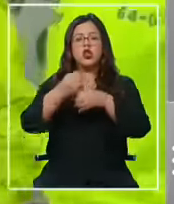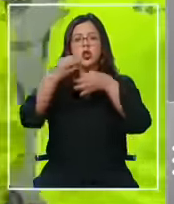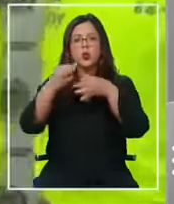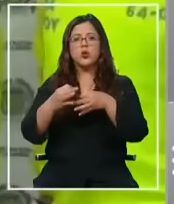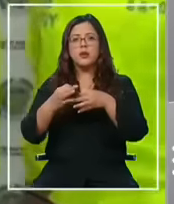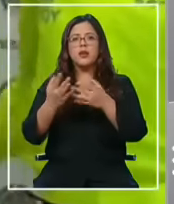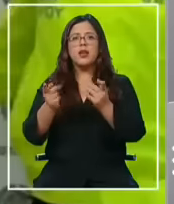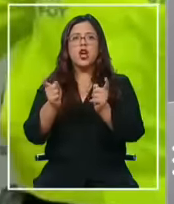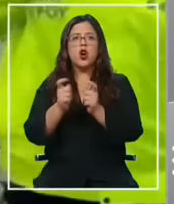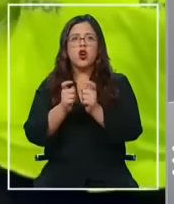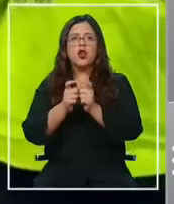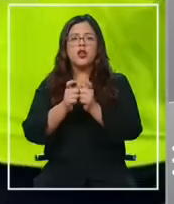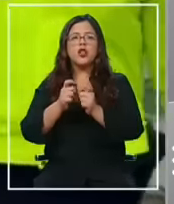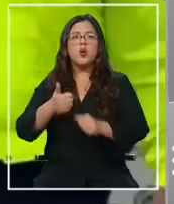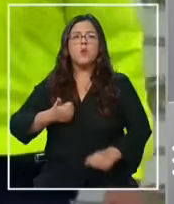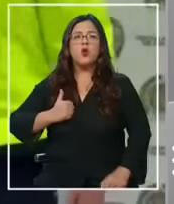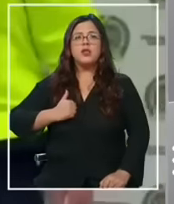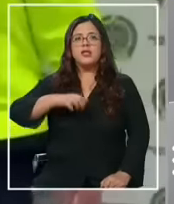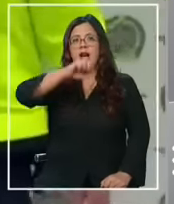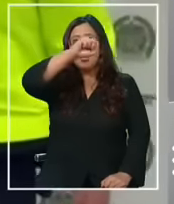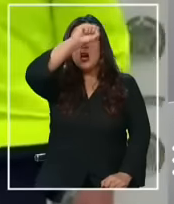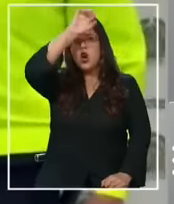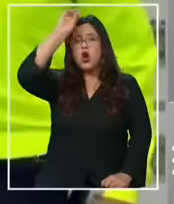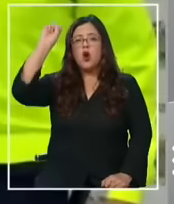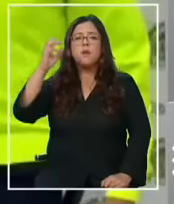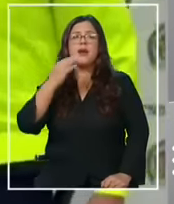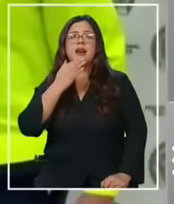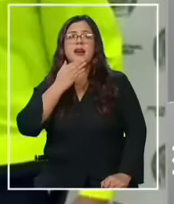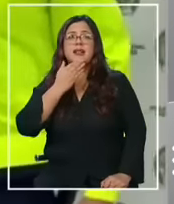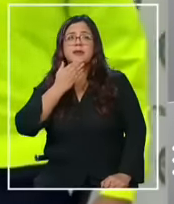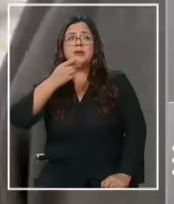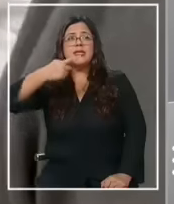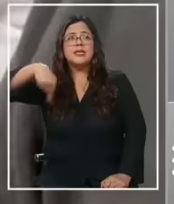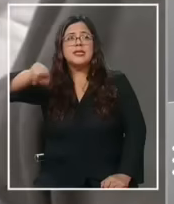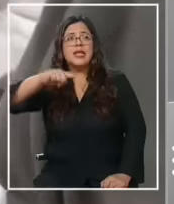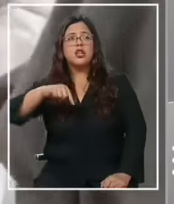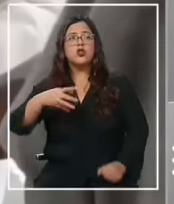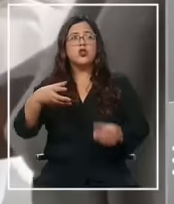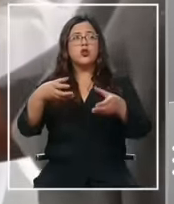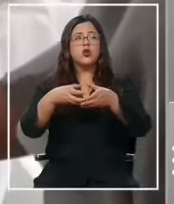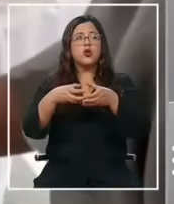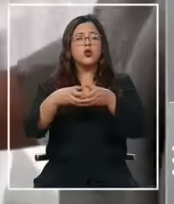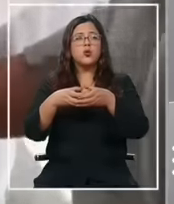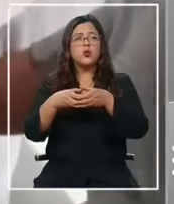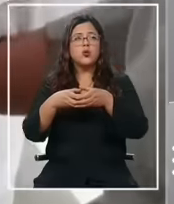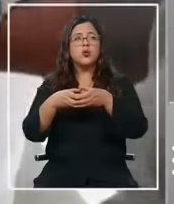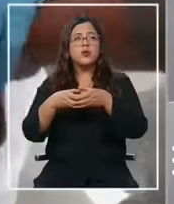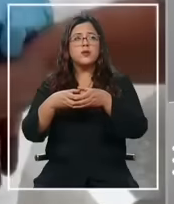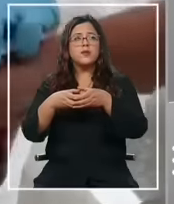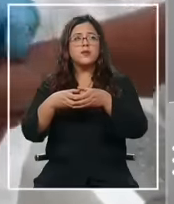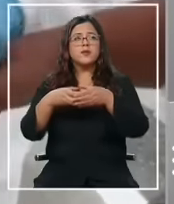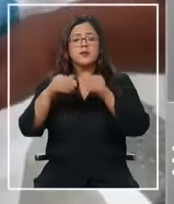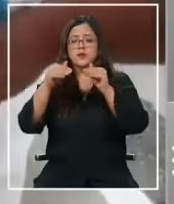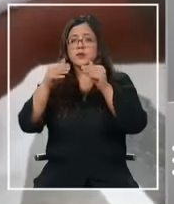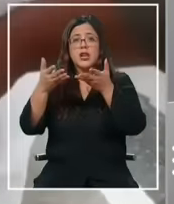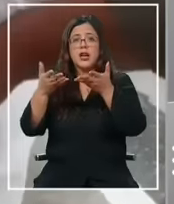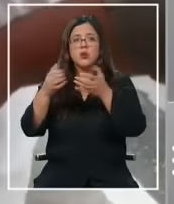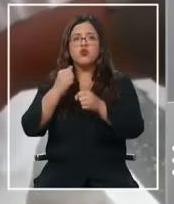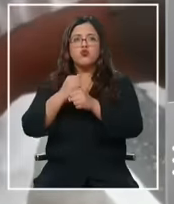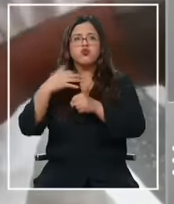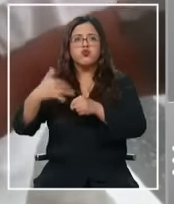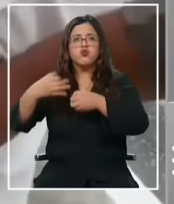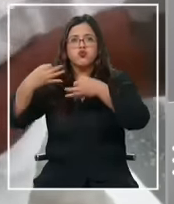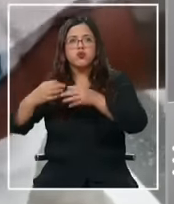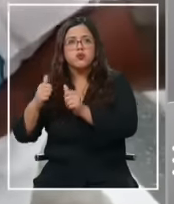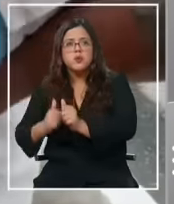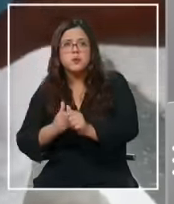con la Policía Nacional de Colombia, y la Policía Nacional de Colombia, a través de la DIGIN y también la SIGIN, pues desarrollan un importante operativo para dar con la